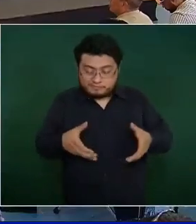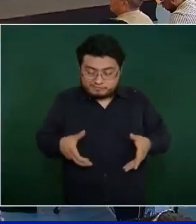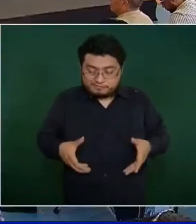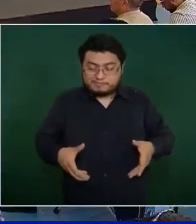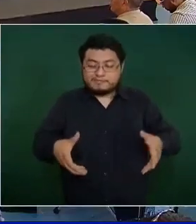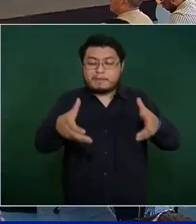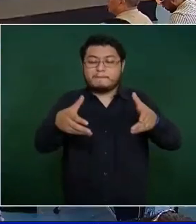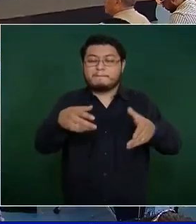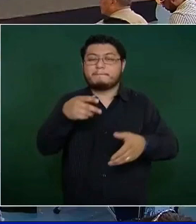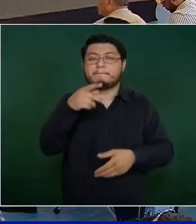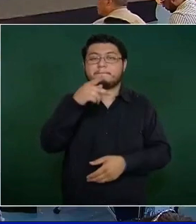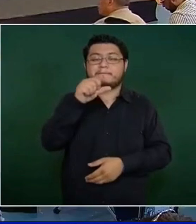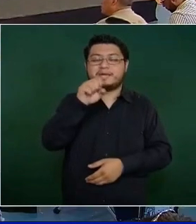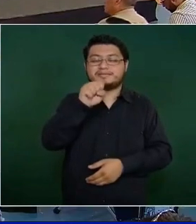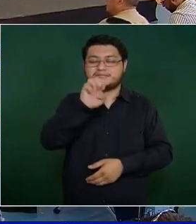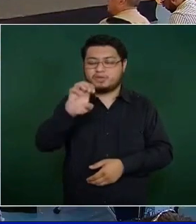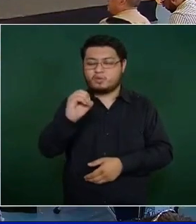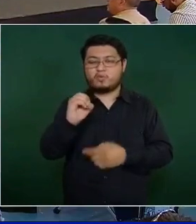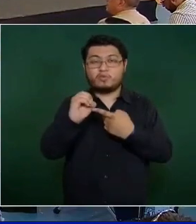Entonces,